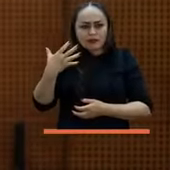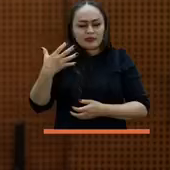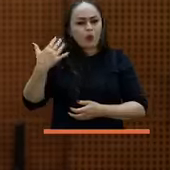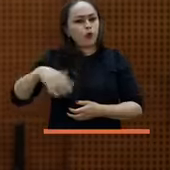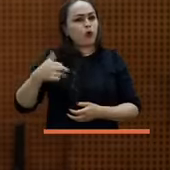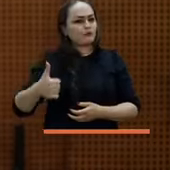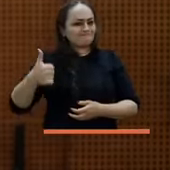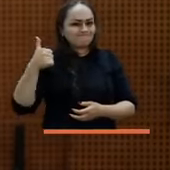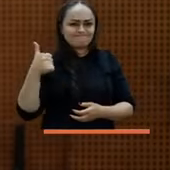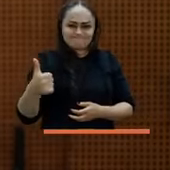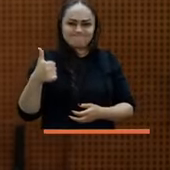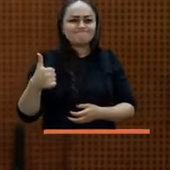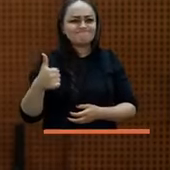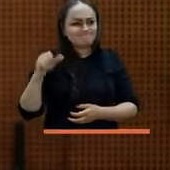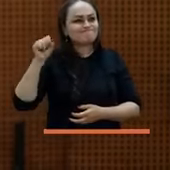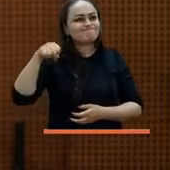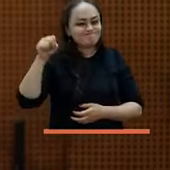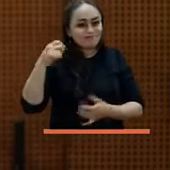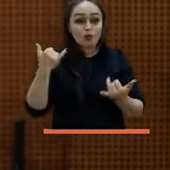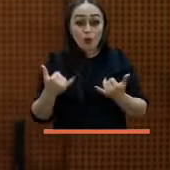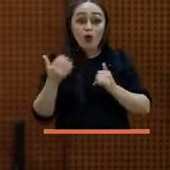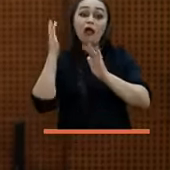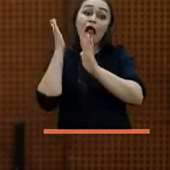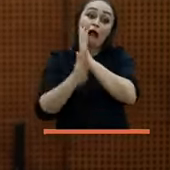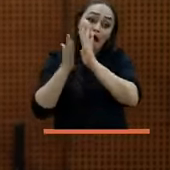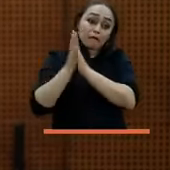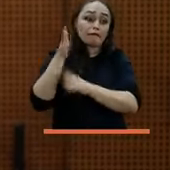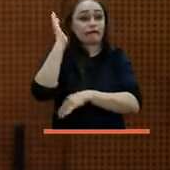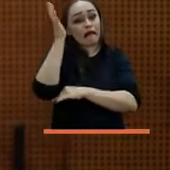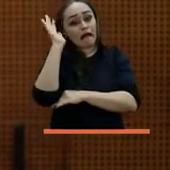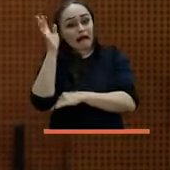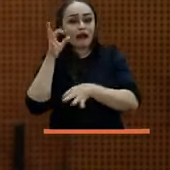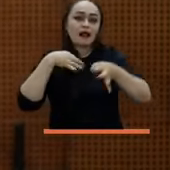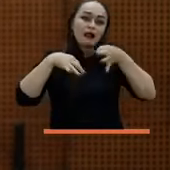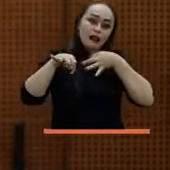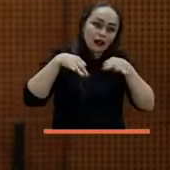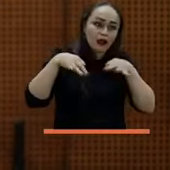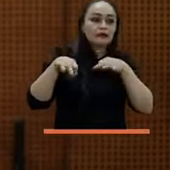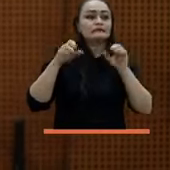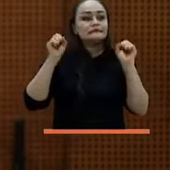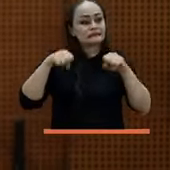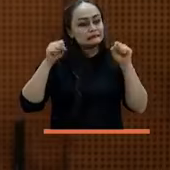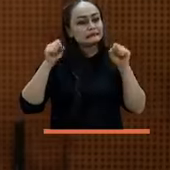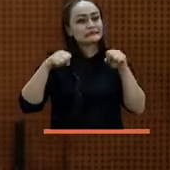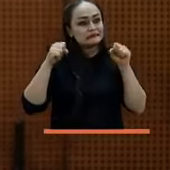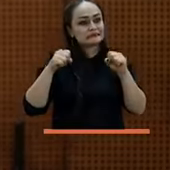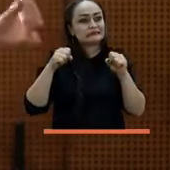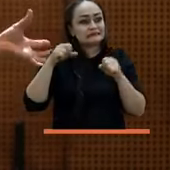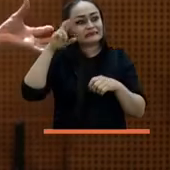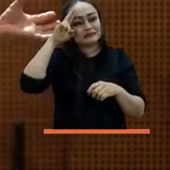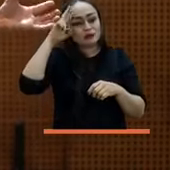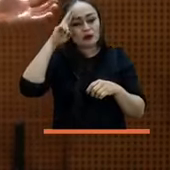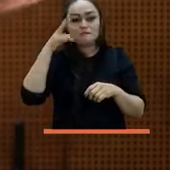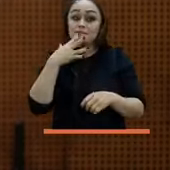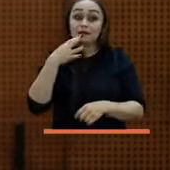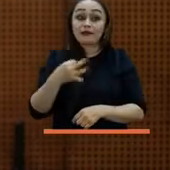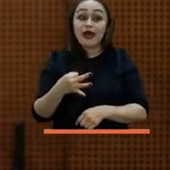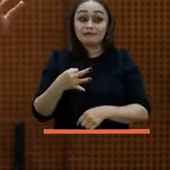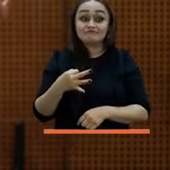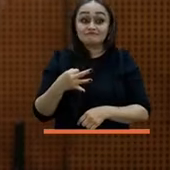no hay nada propósito nuestros discursos desde los lugares que habitamos siempre se ha excluido